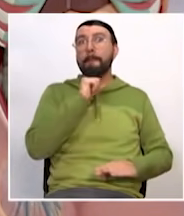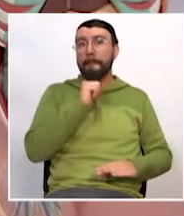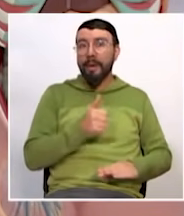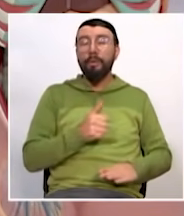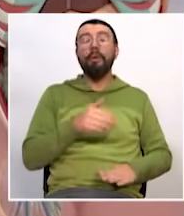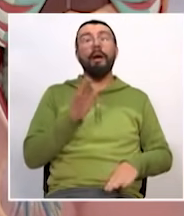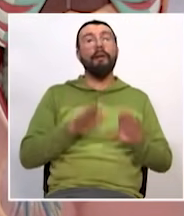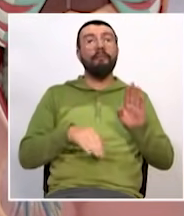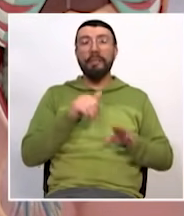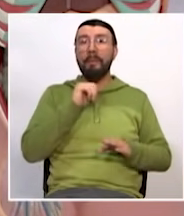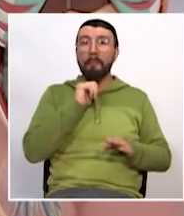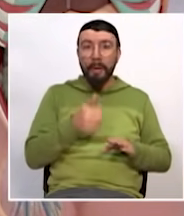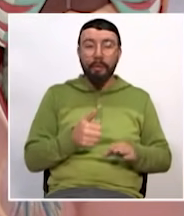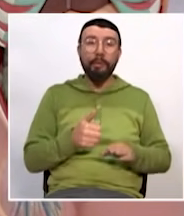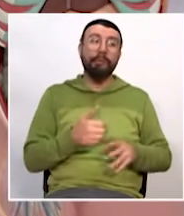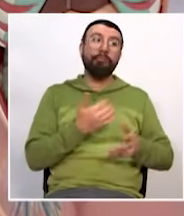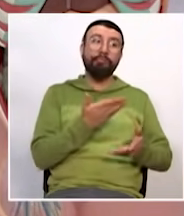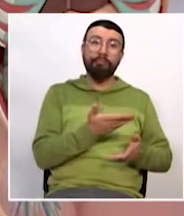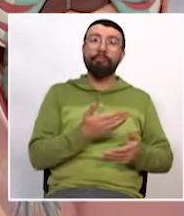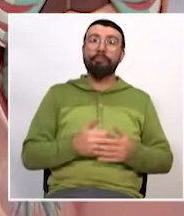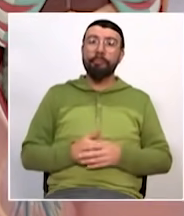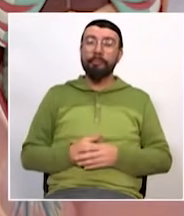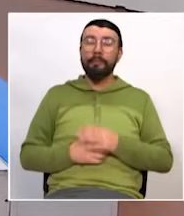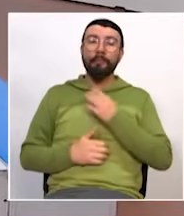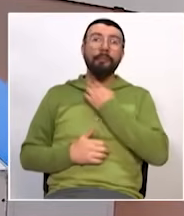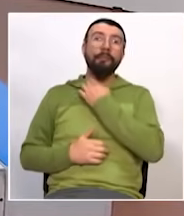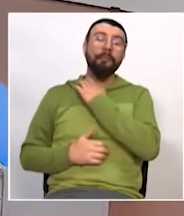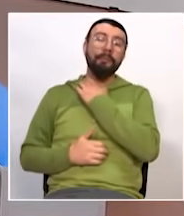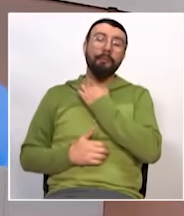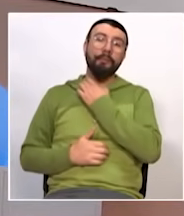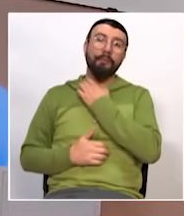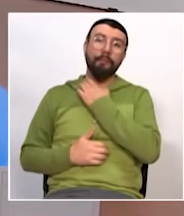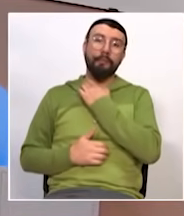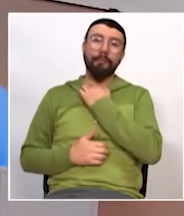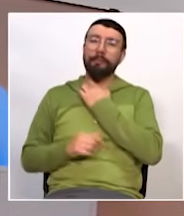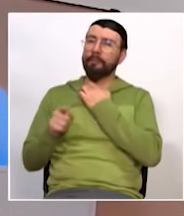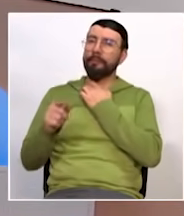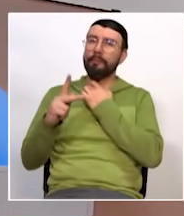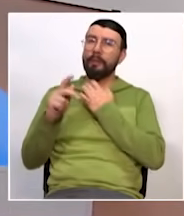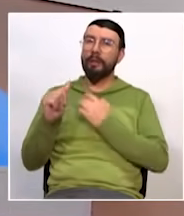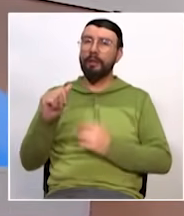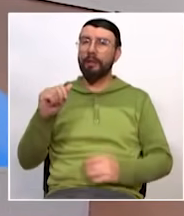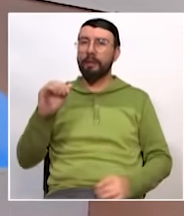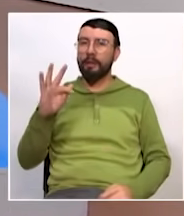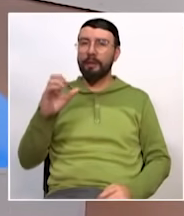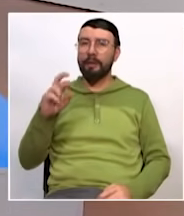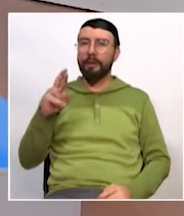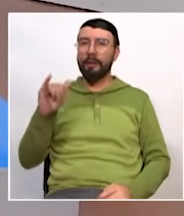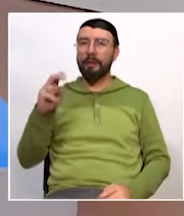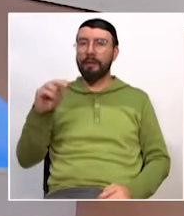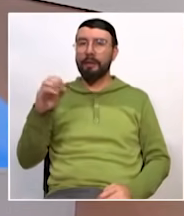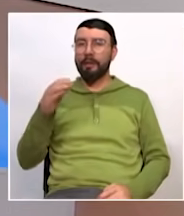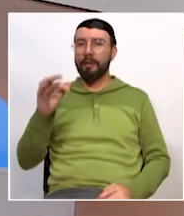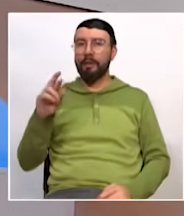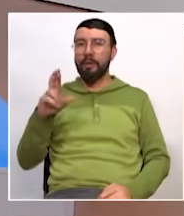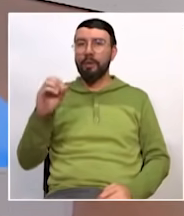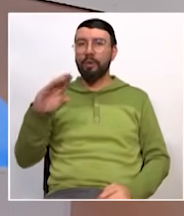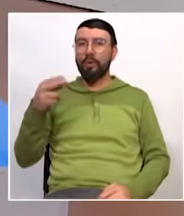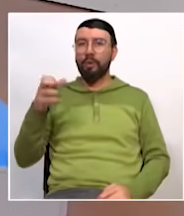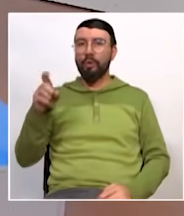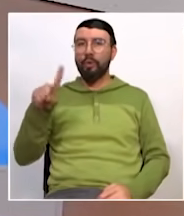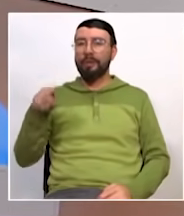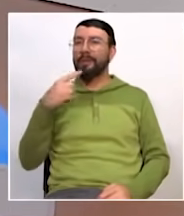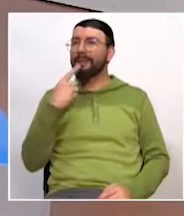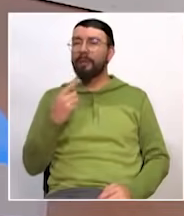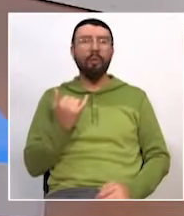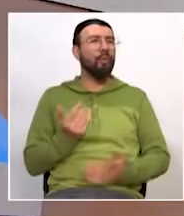nocivo que continuar tomándolos dice catherine troches que recomienda para el insomnio